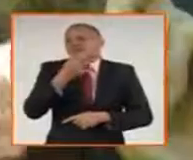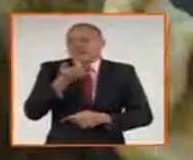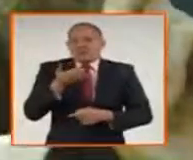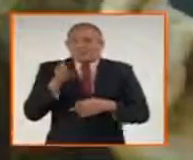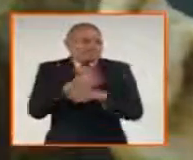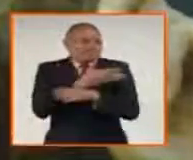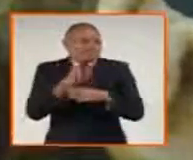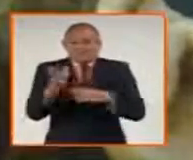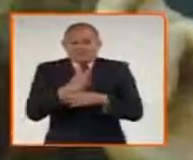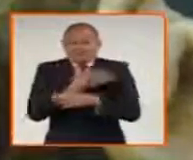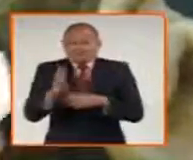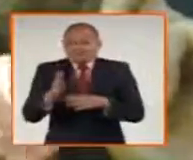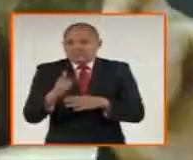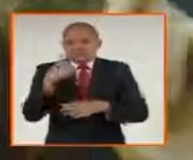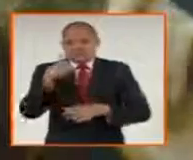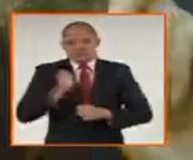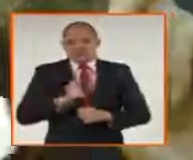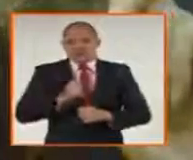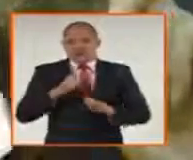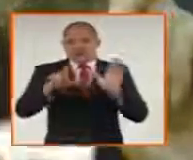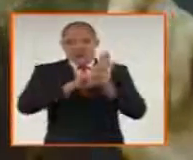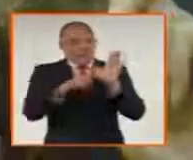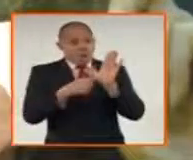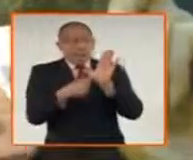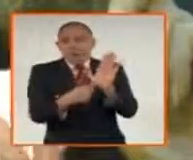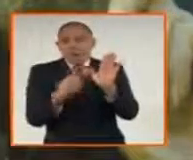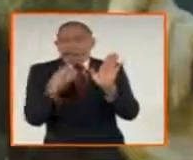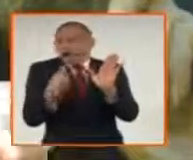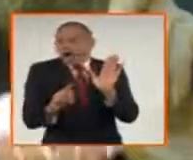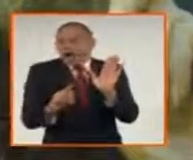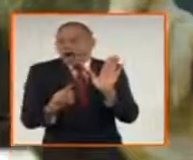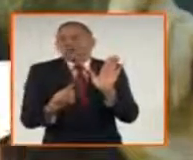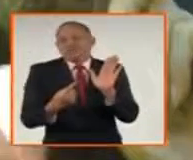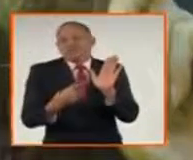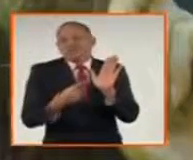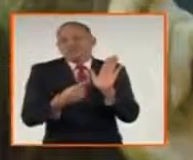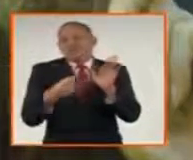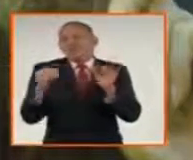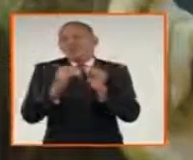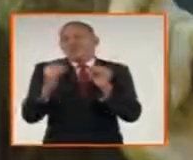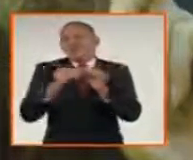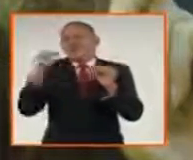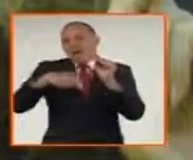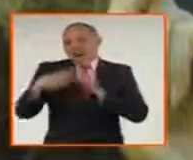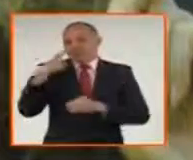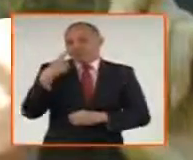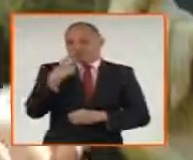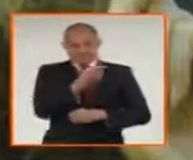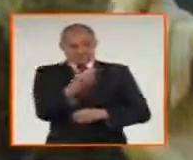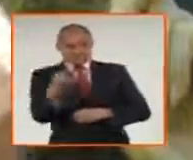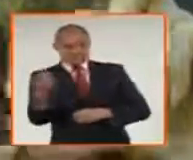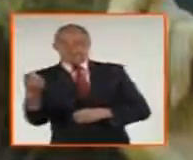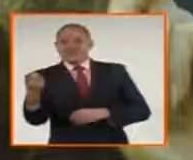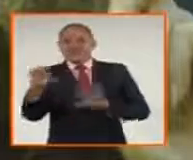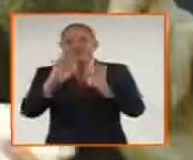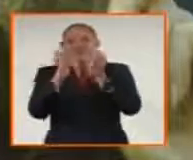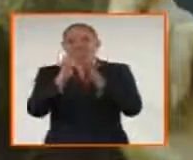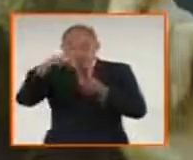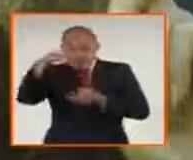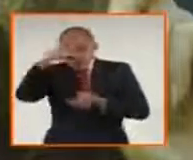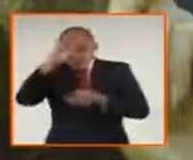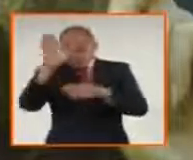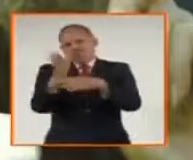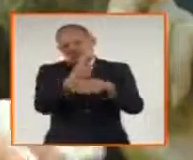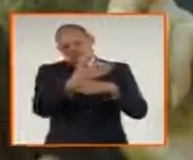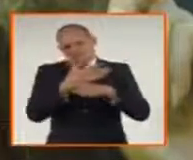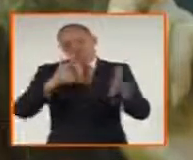Este Código de las Familias refleja la realidad jurídico-familiar cubana, refleja las familias que tenemos